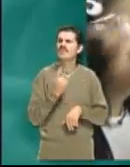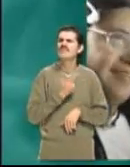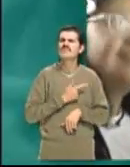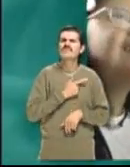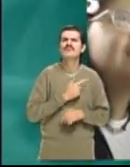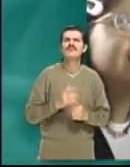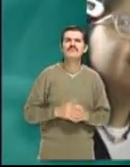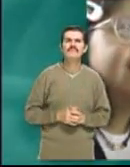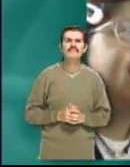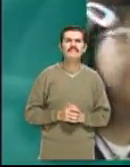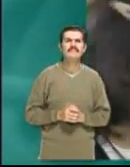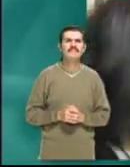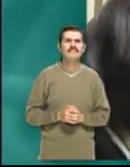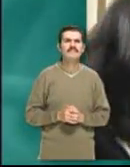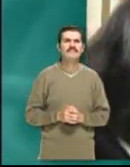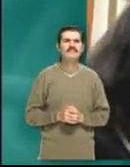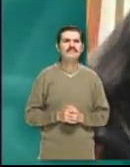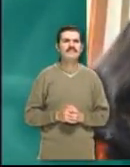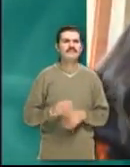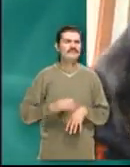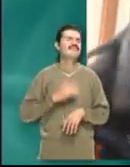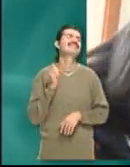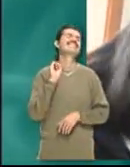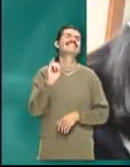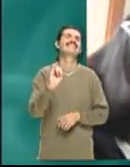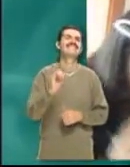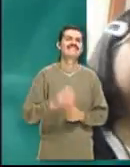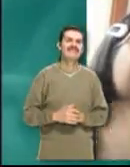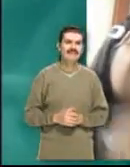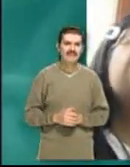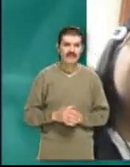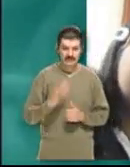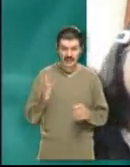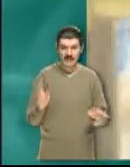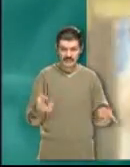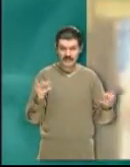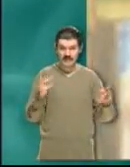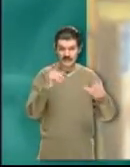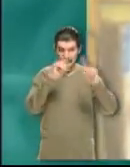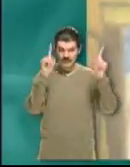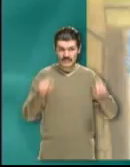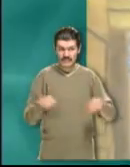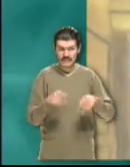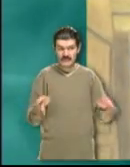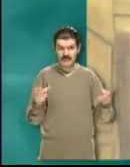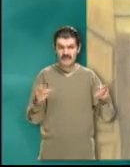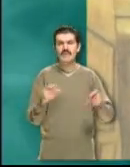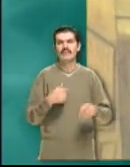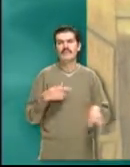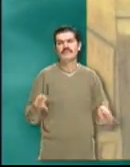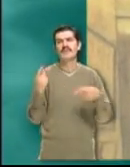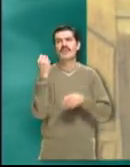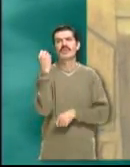Sí. ¿Por qué te gusta el cuerpo humano? Porque sí. ¿Y ya has vendido cuadros?